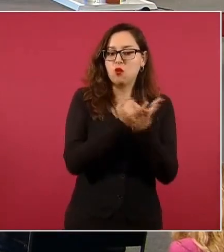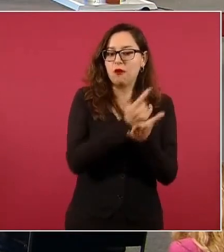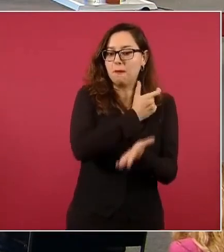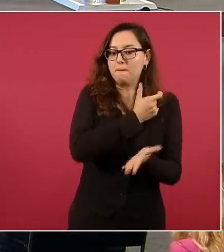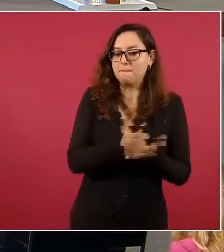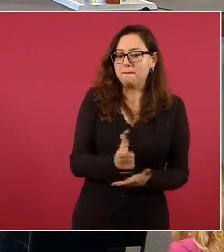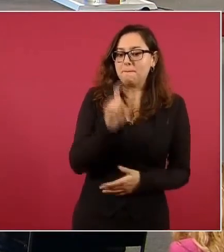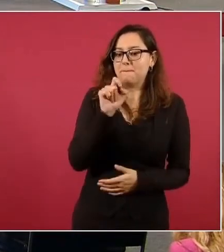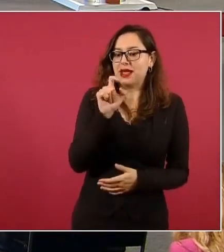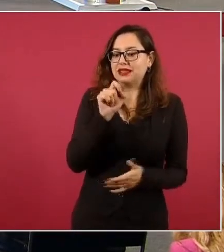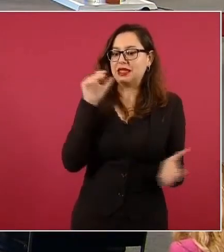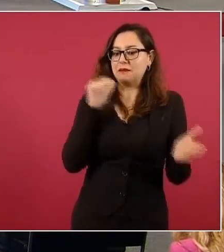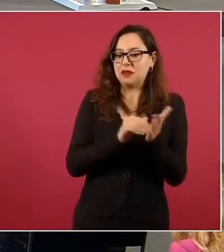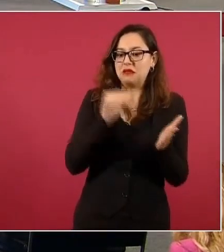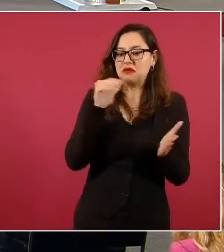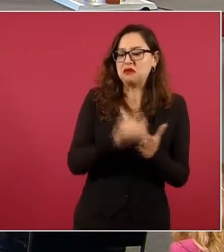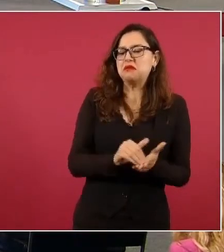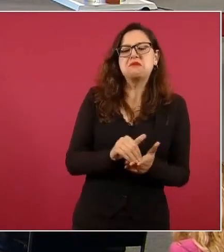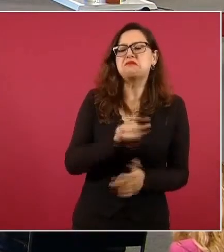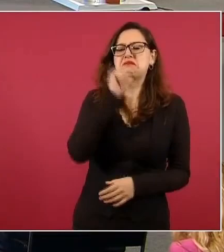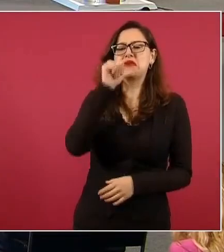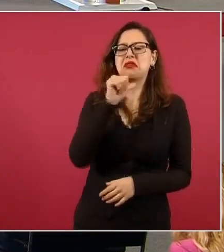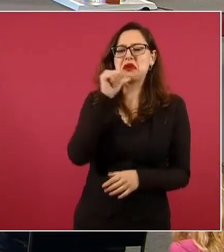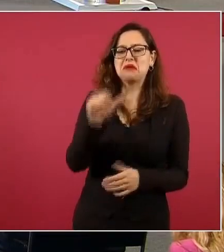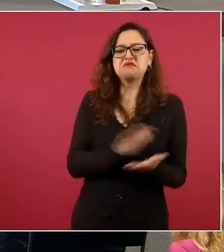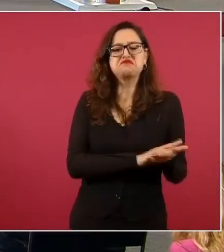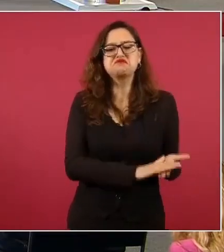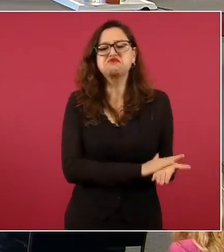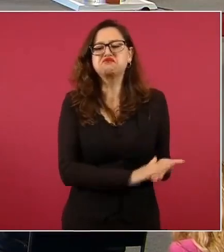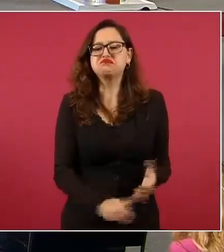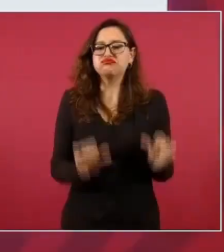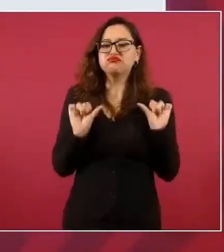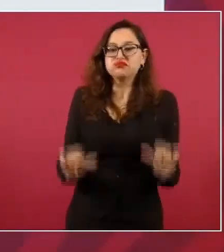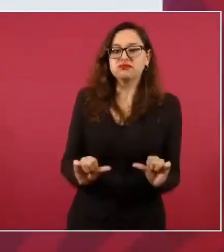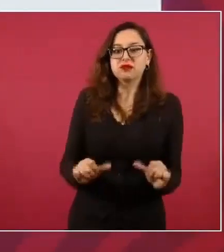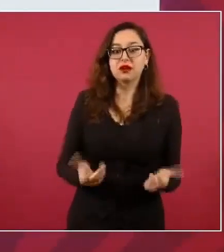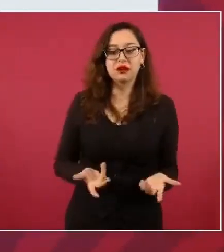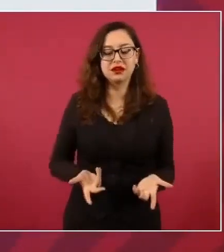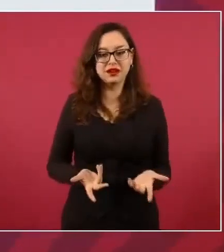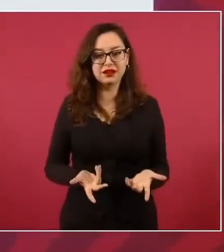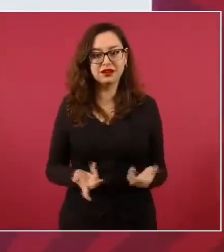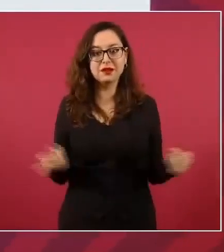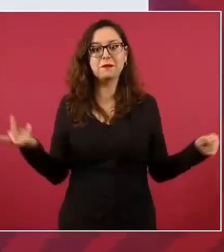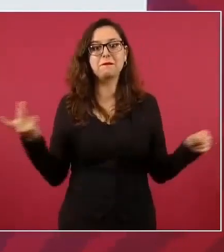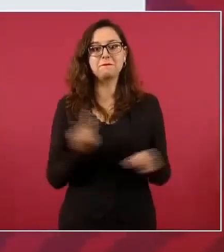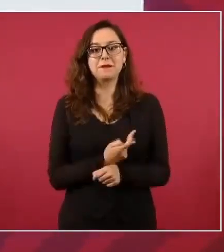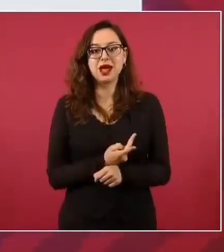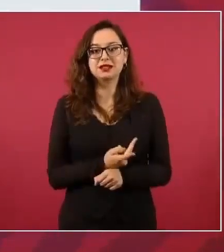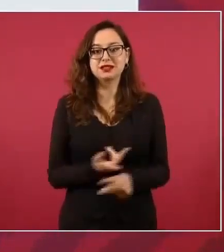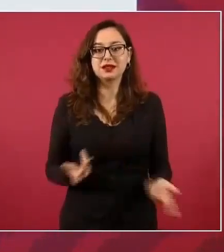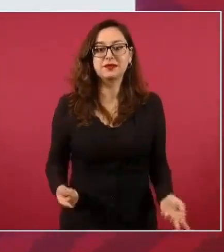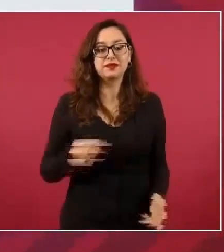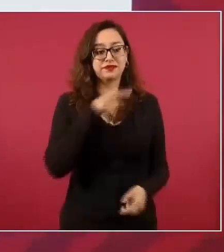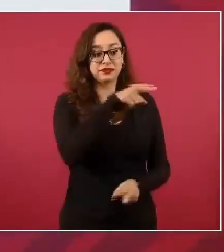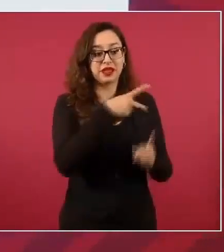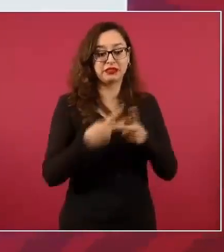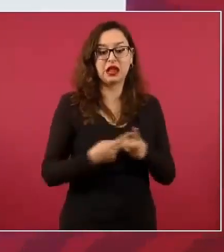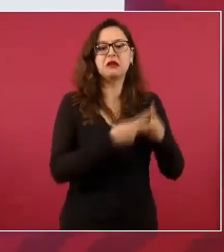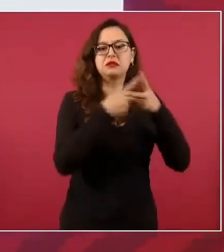Entonces, ¿qué es esta condonación? Es una utilidad adicional